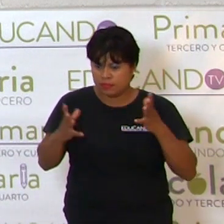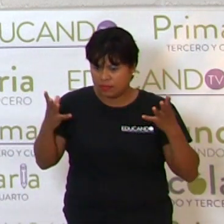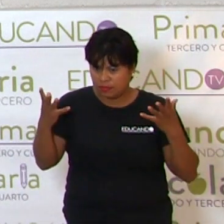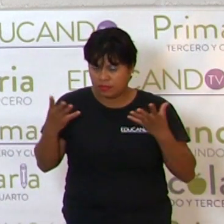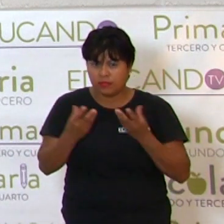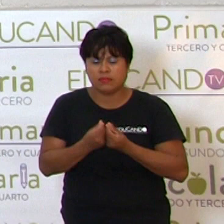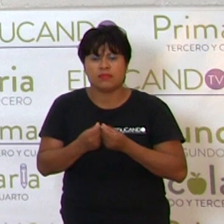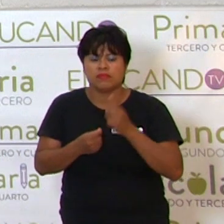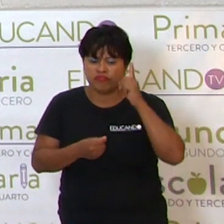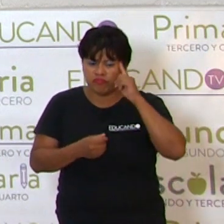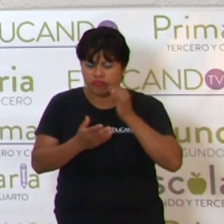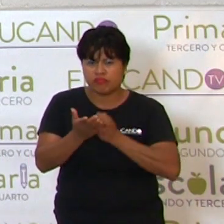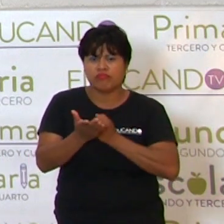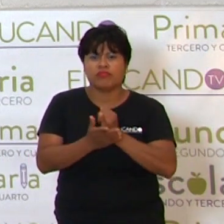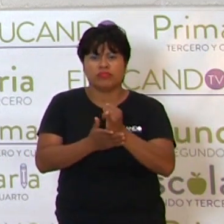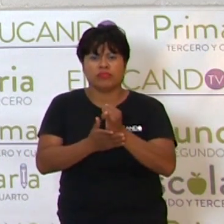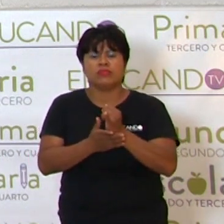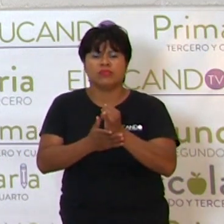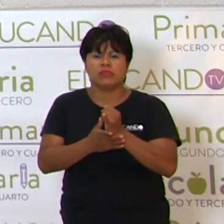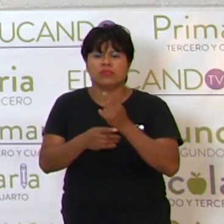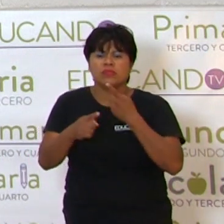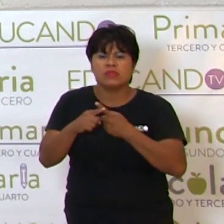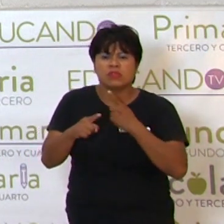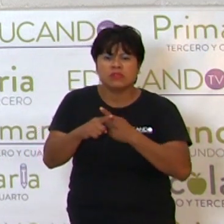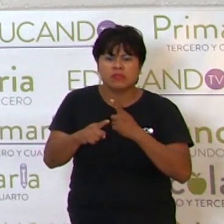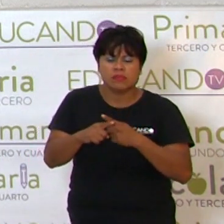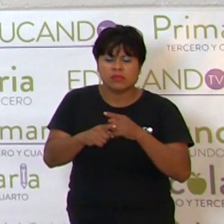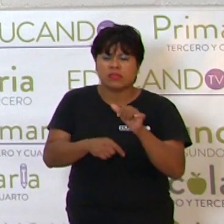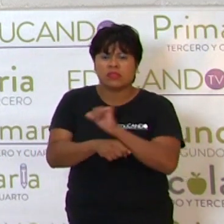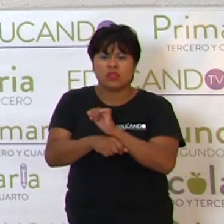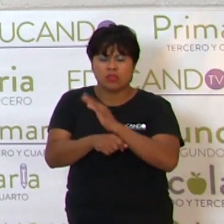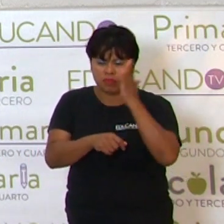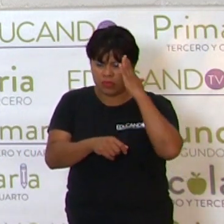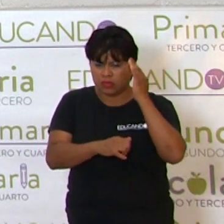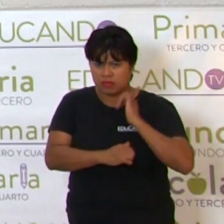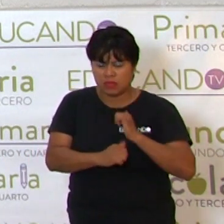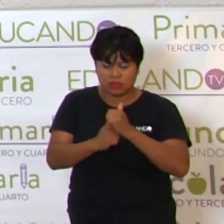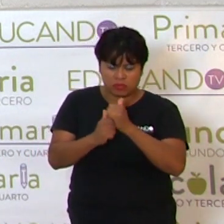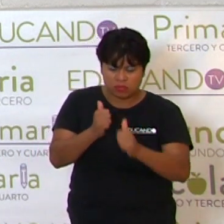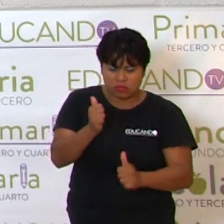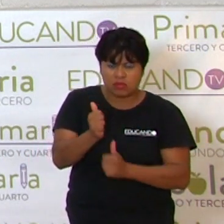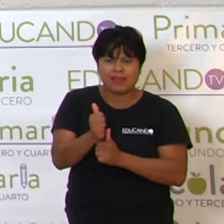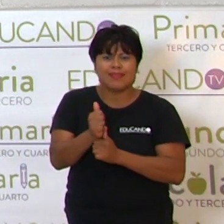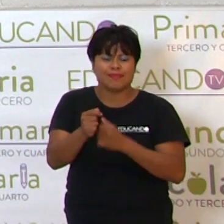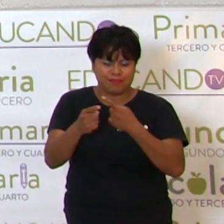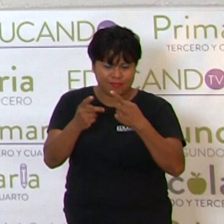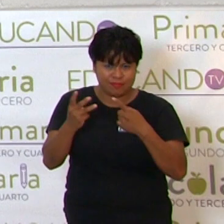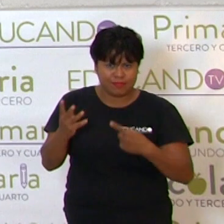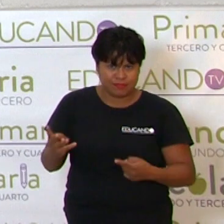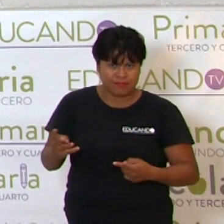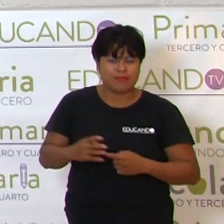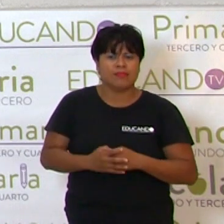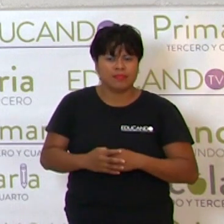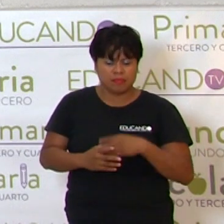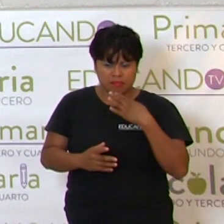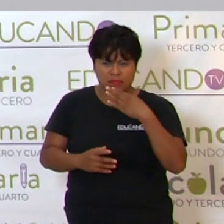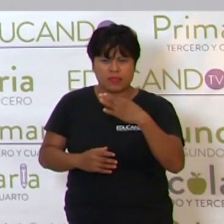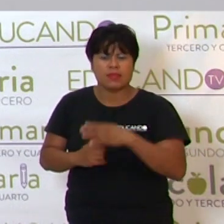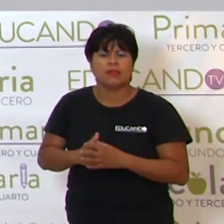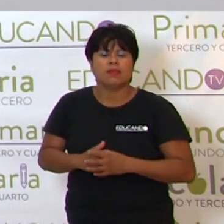todos decidan quién va a ser el actor principal, el actor secundario, etc. Muy